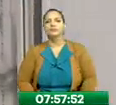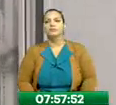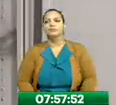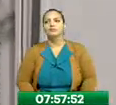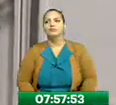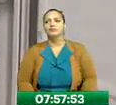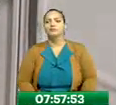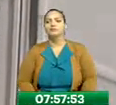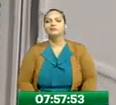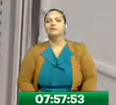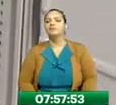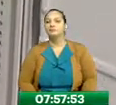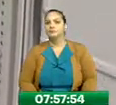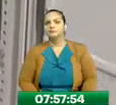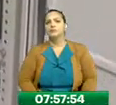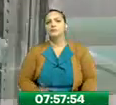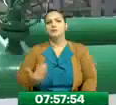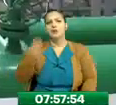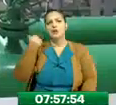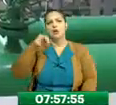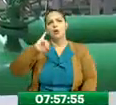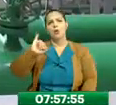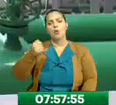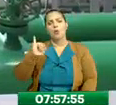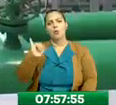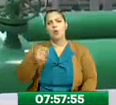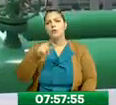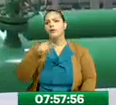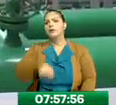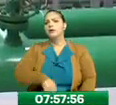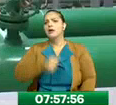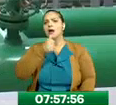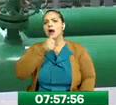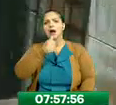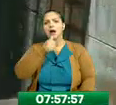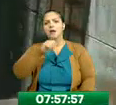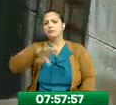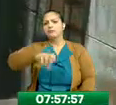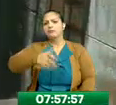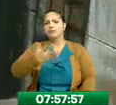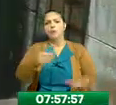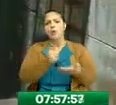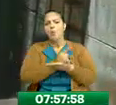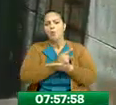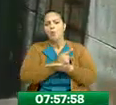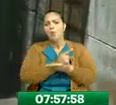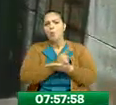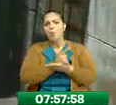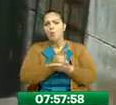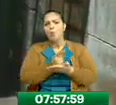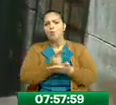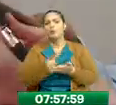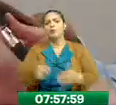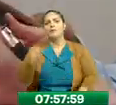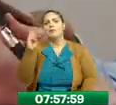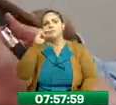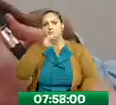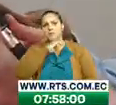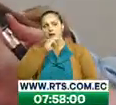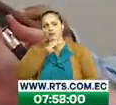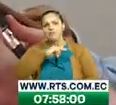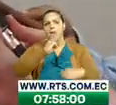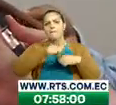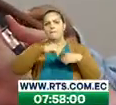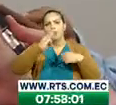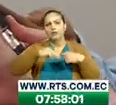está dañado desde el jueves pasado, lo que mantiene sin agua potable aparte de Manta y cantones como Montecristi y Jaramijó. El daño